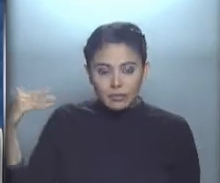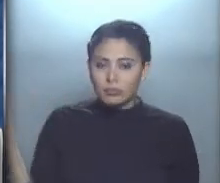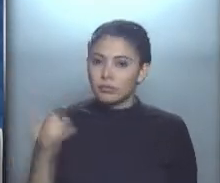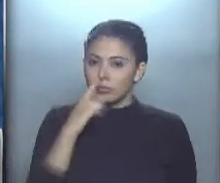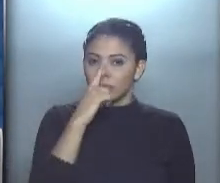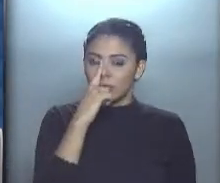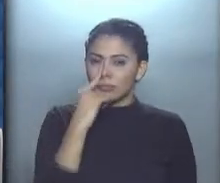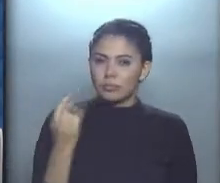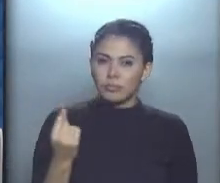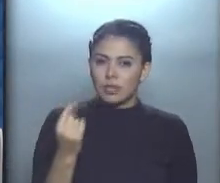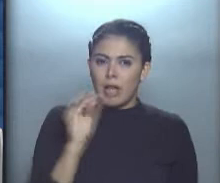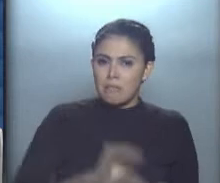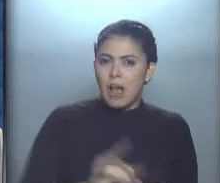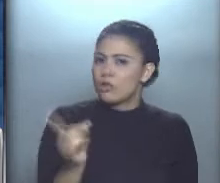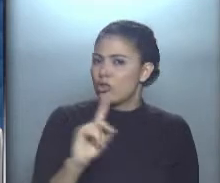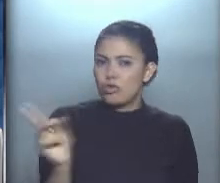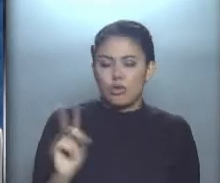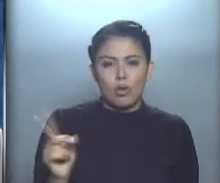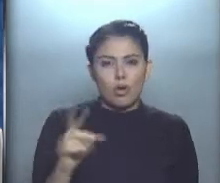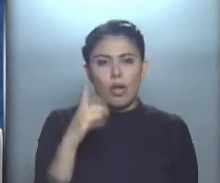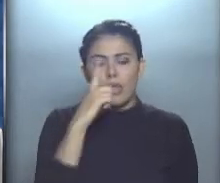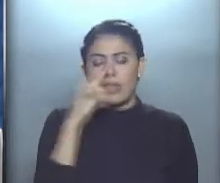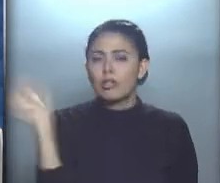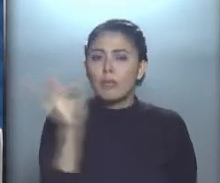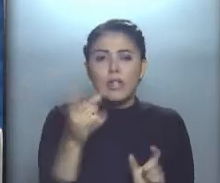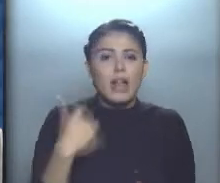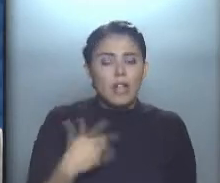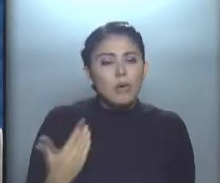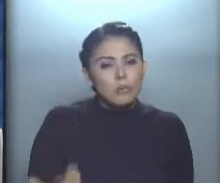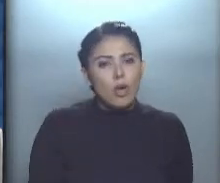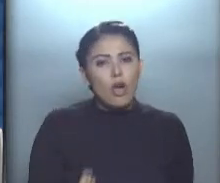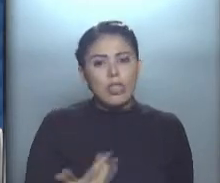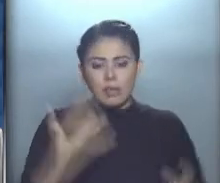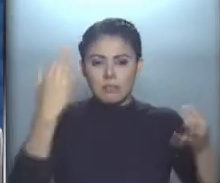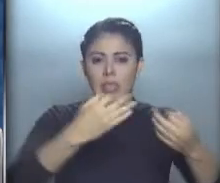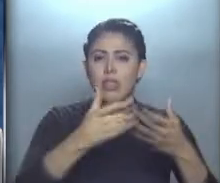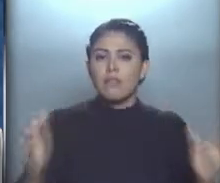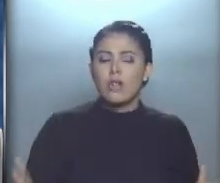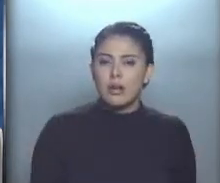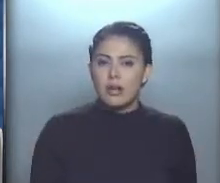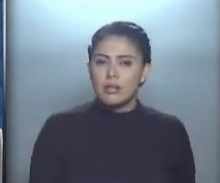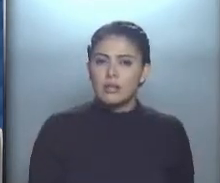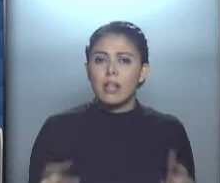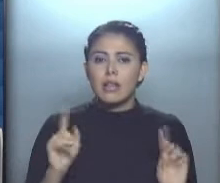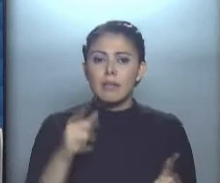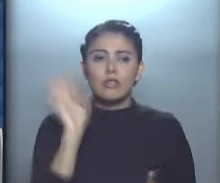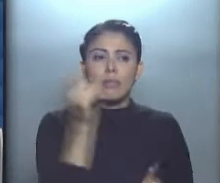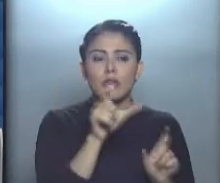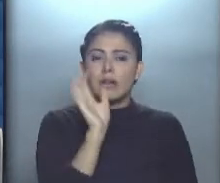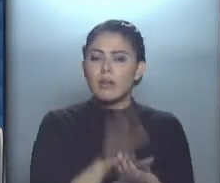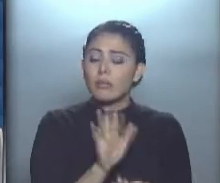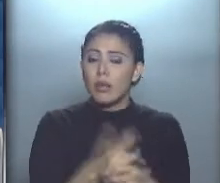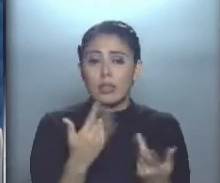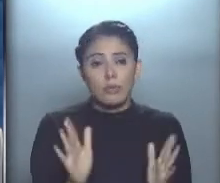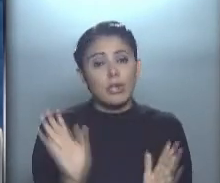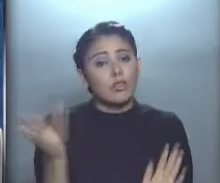día más, era un día para que los argentinos podamos reivindicar la democracia, reivindicar a sus actores y que el